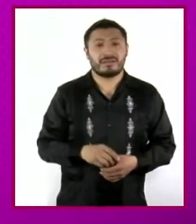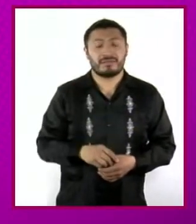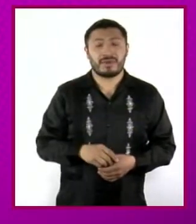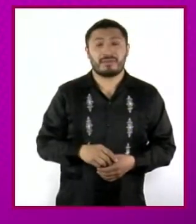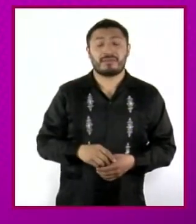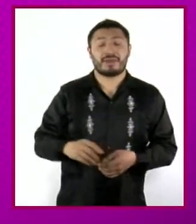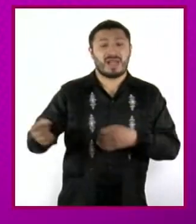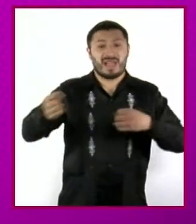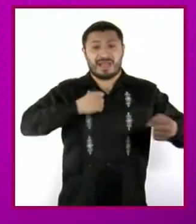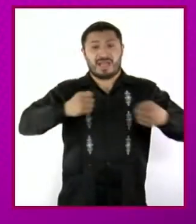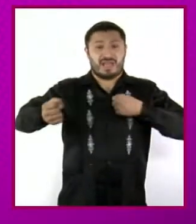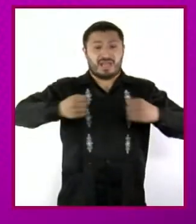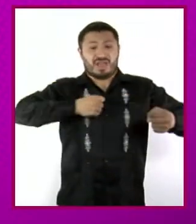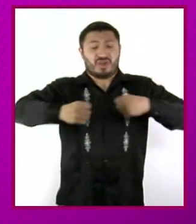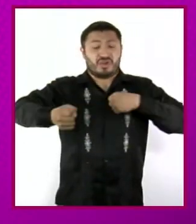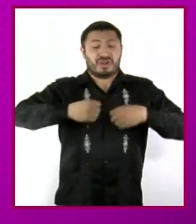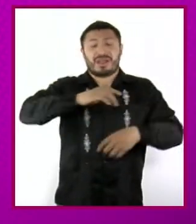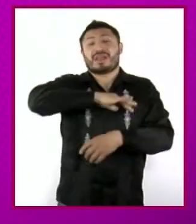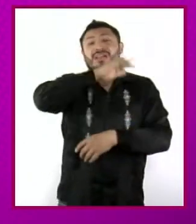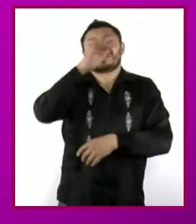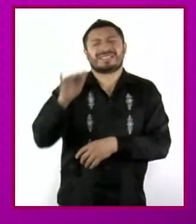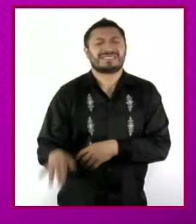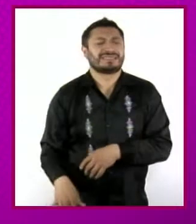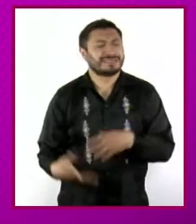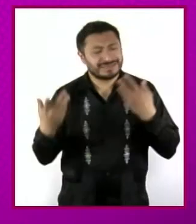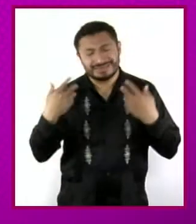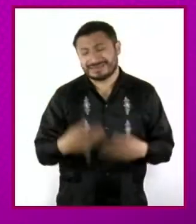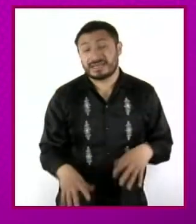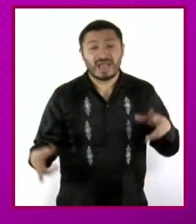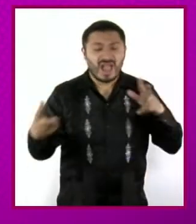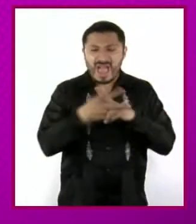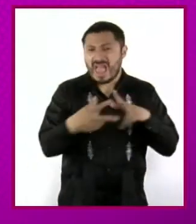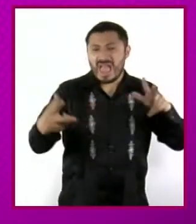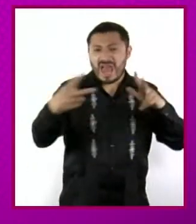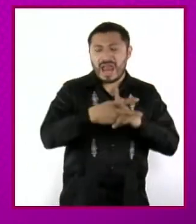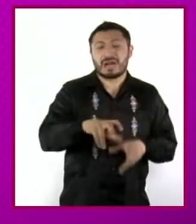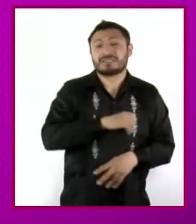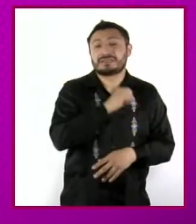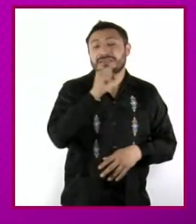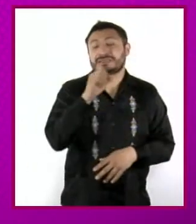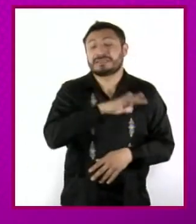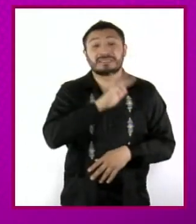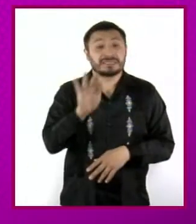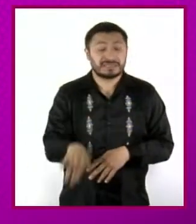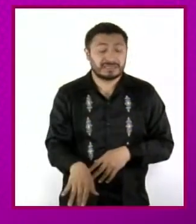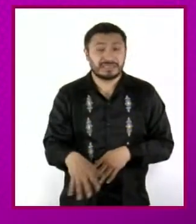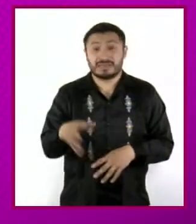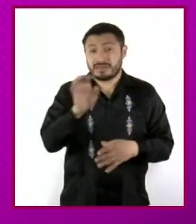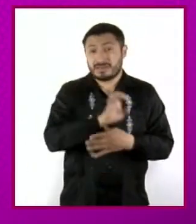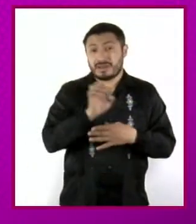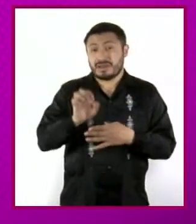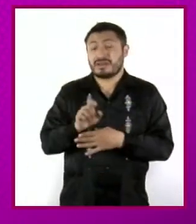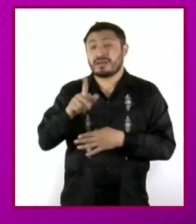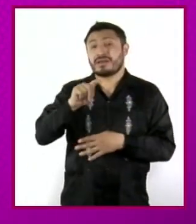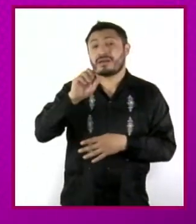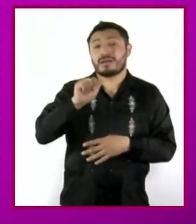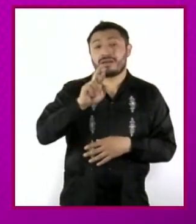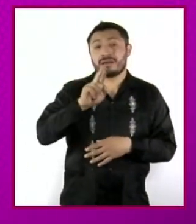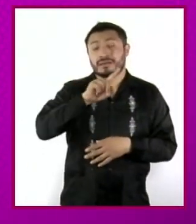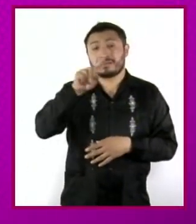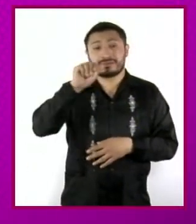gorila, se muere, tiene una pelea y se muere. Entonces Tarzán llega con